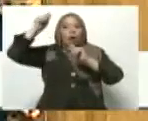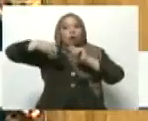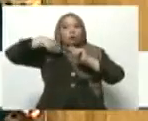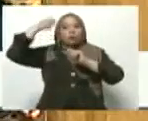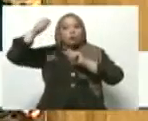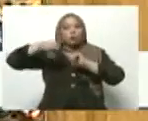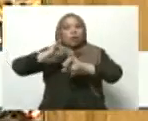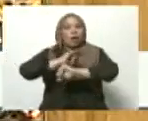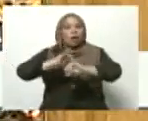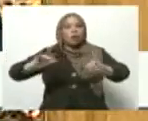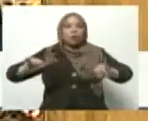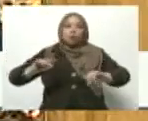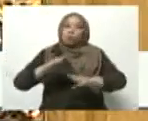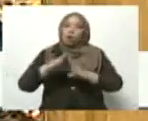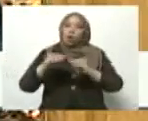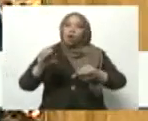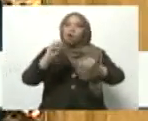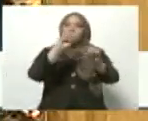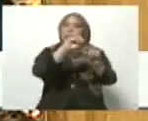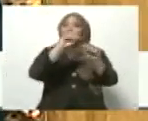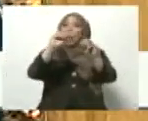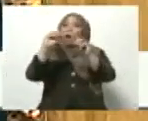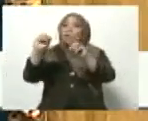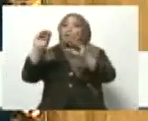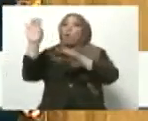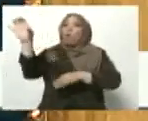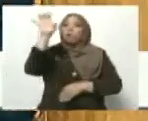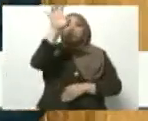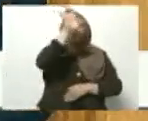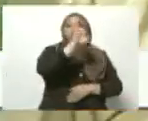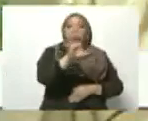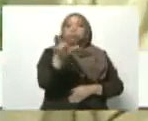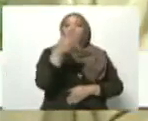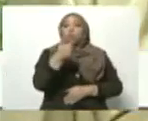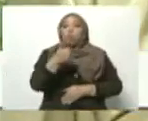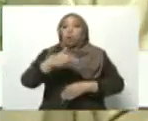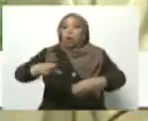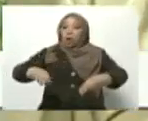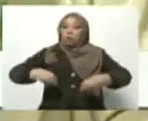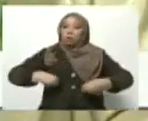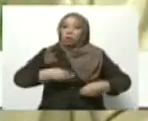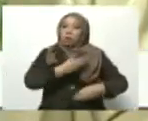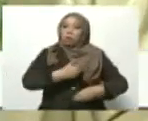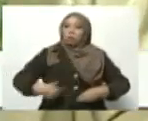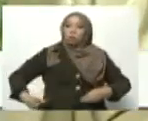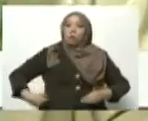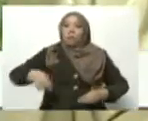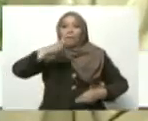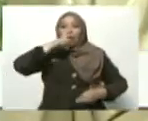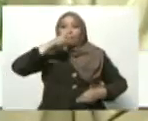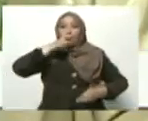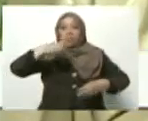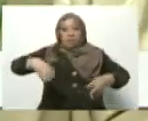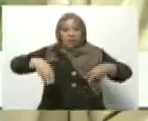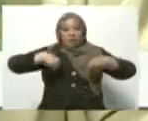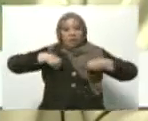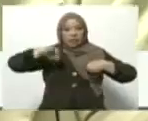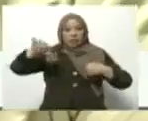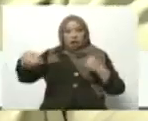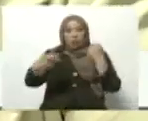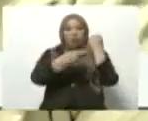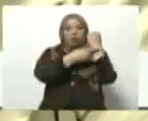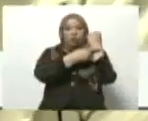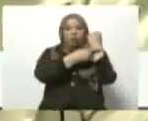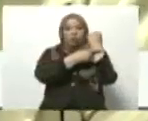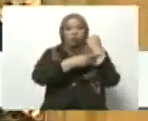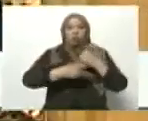diciendo, llamo a todos los países del mundo a que desconozcan de inmediato al presidente Maduro y reconozcan a Guaidó.